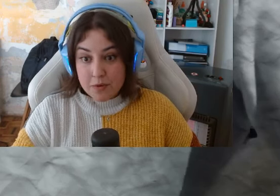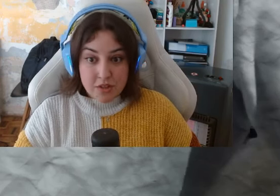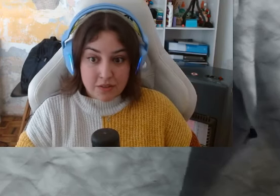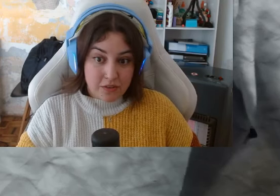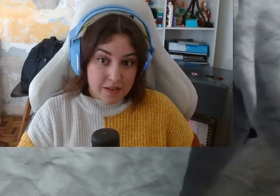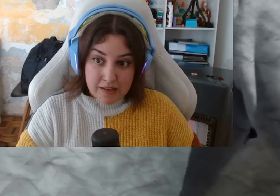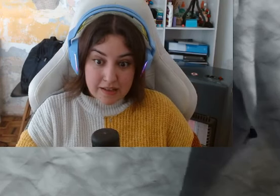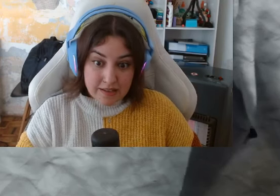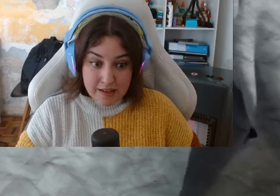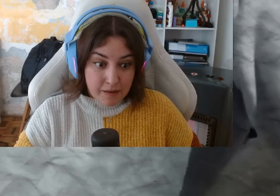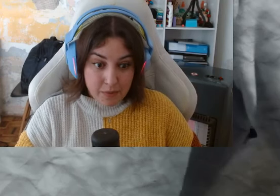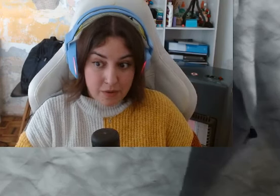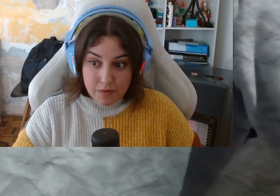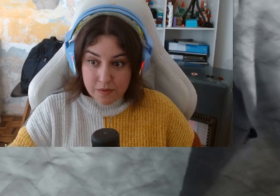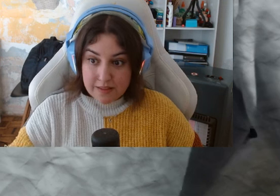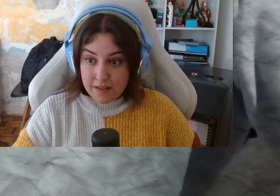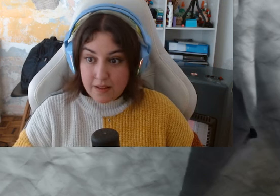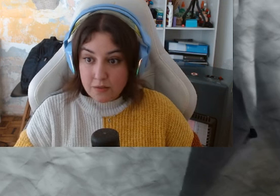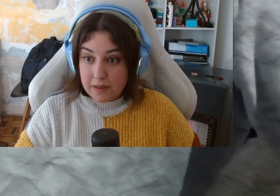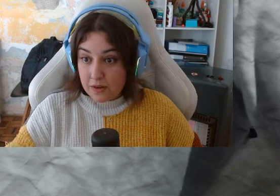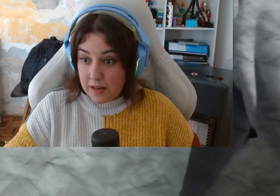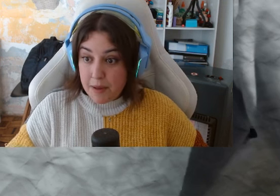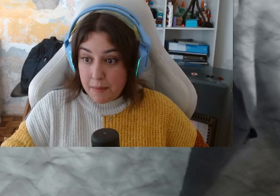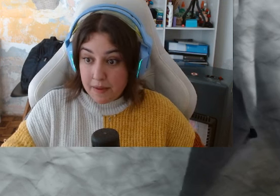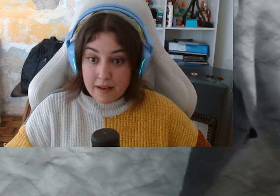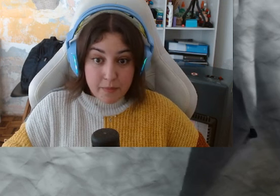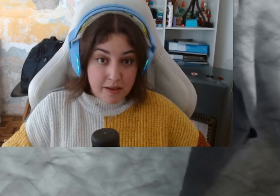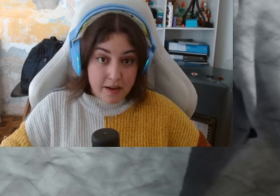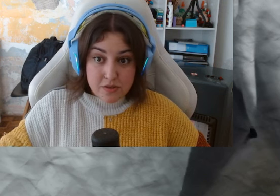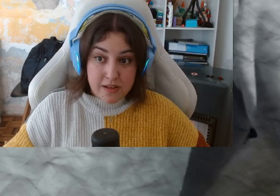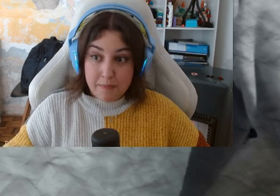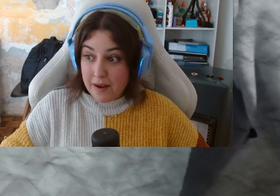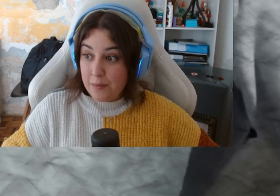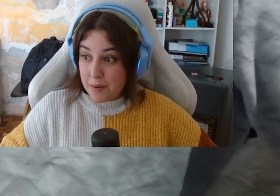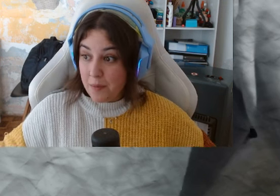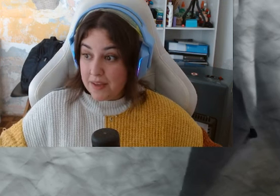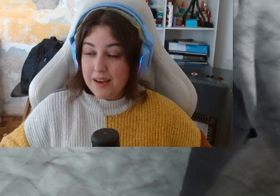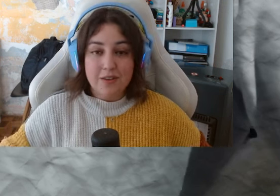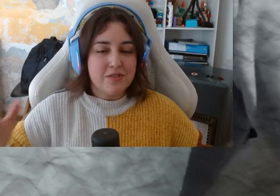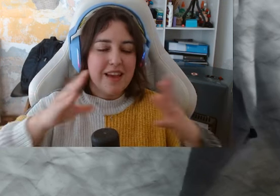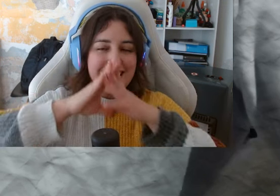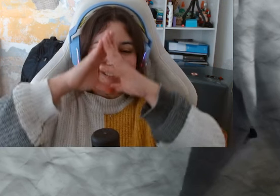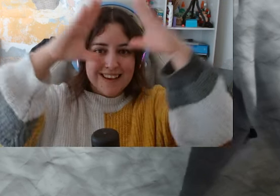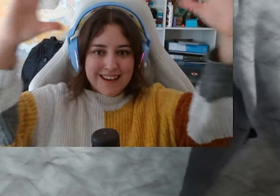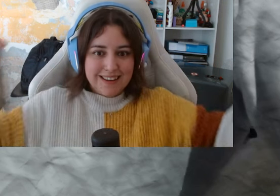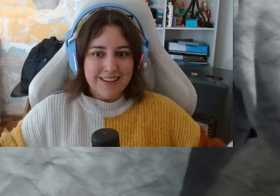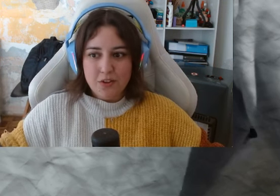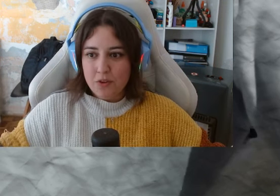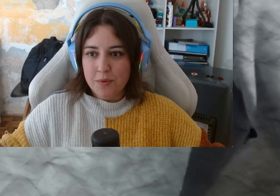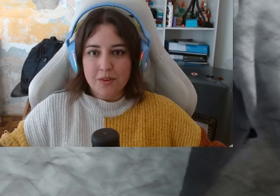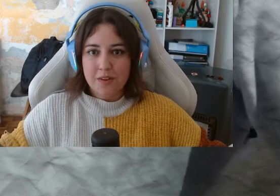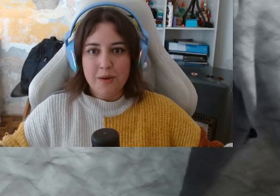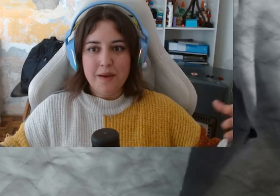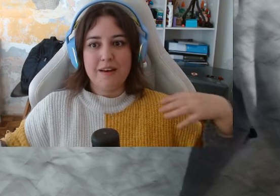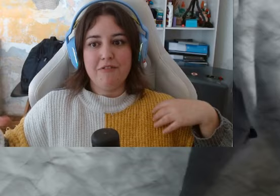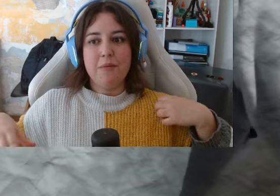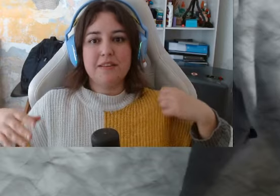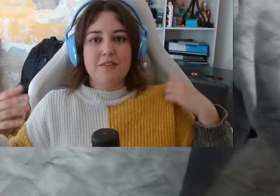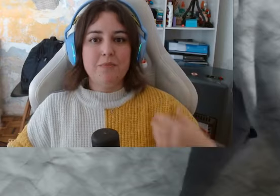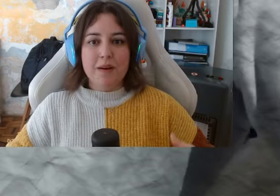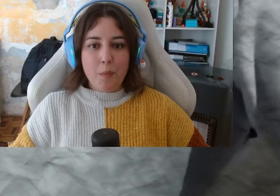cada proyecto que hace AMLO le está dando plata. Con la misma plata a los mexicanos se le paga a los mismos mexicanos. O sea, es redondo por donde lo